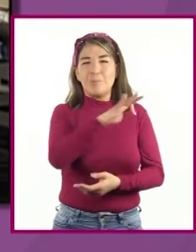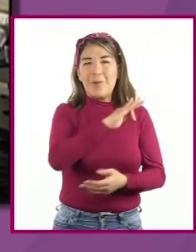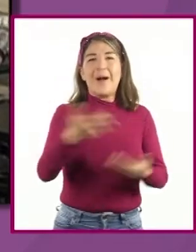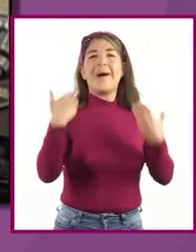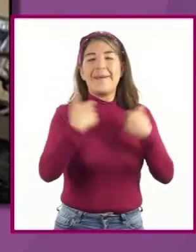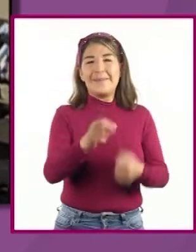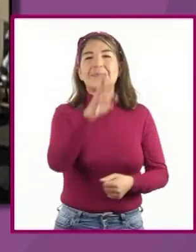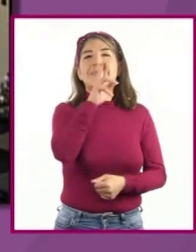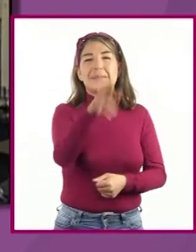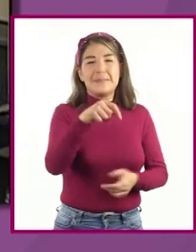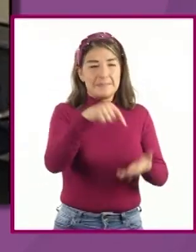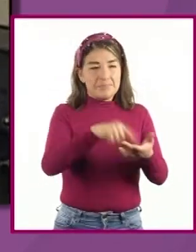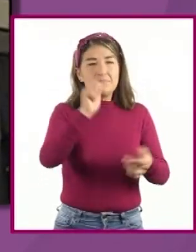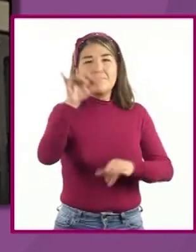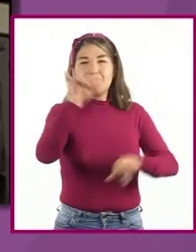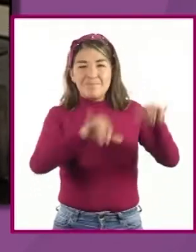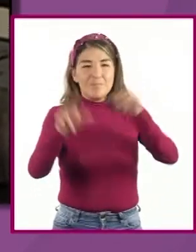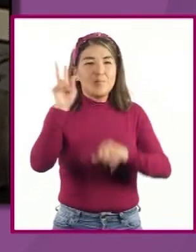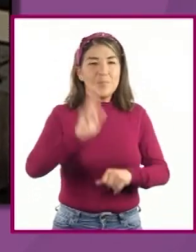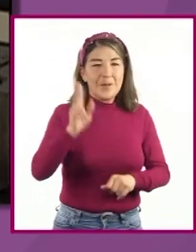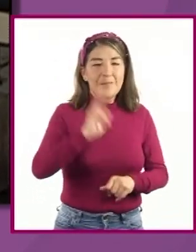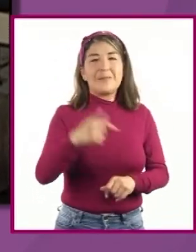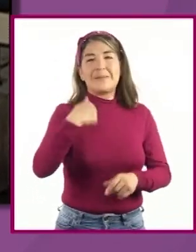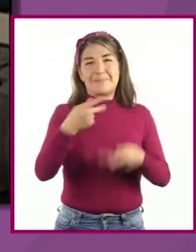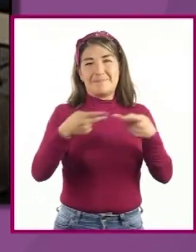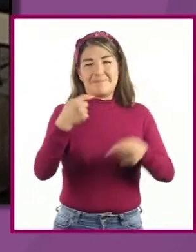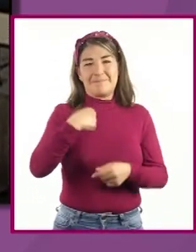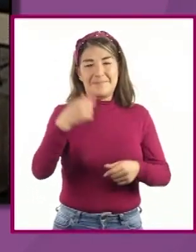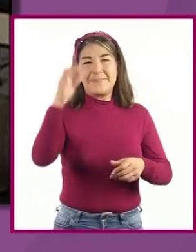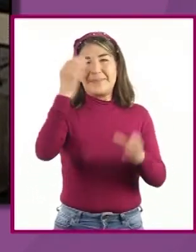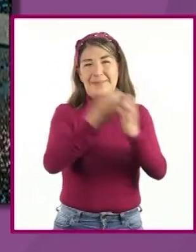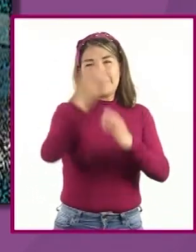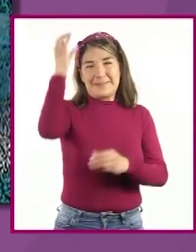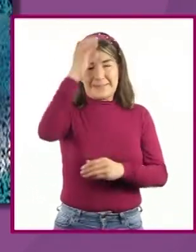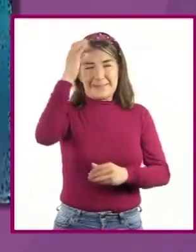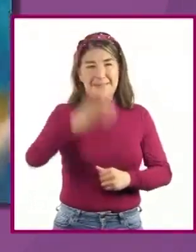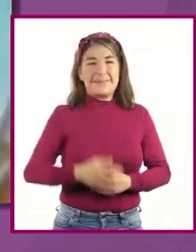conocer los resultados de un experimento que realicé en mi clase de ciencias.